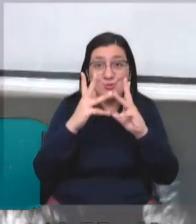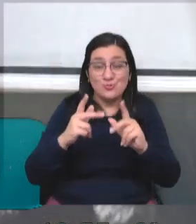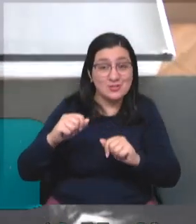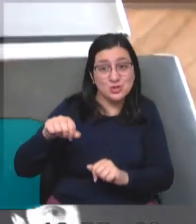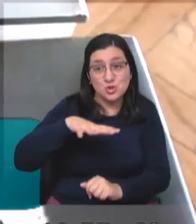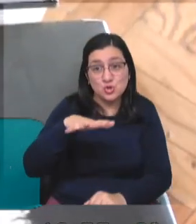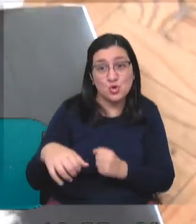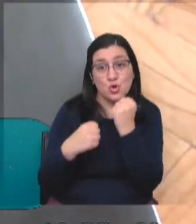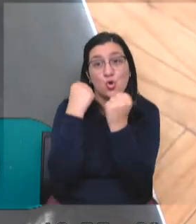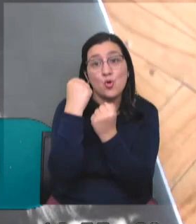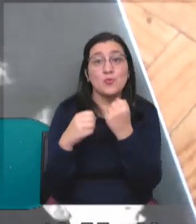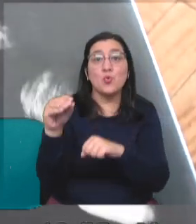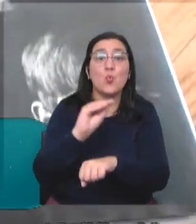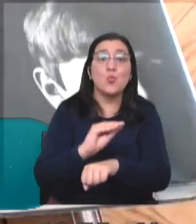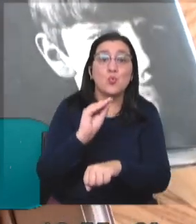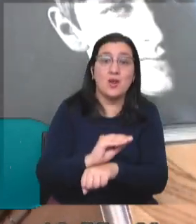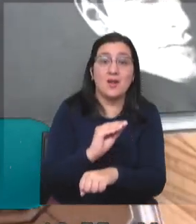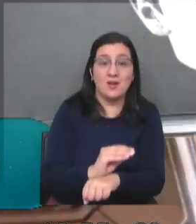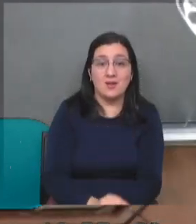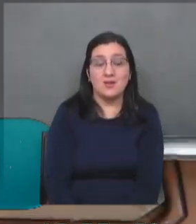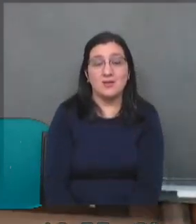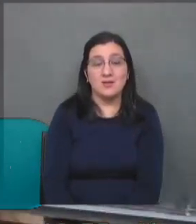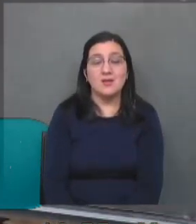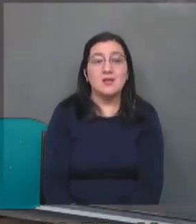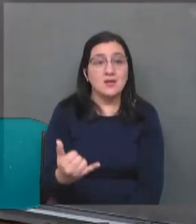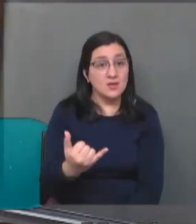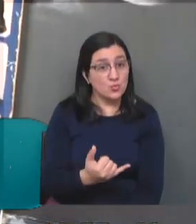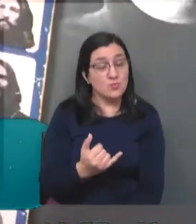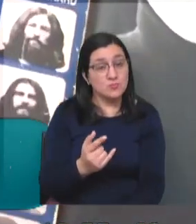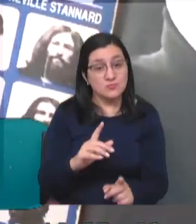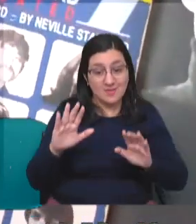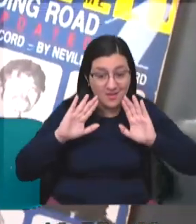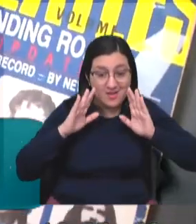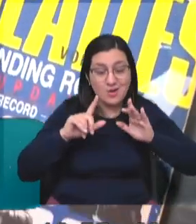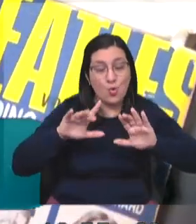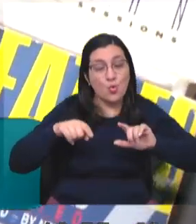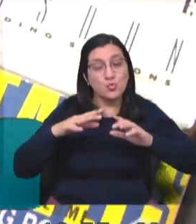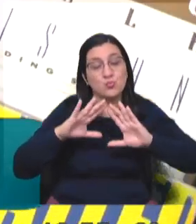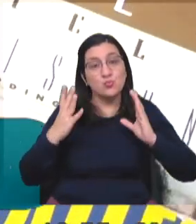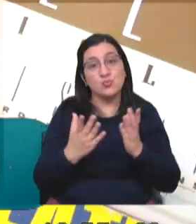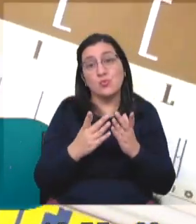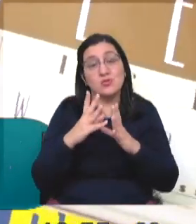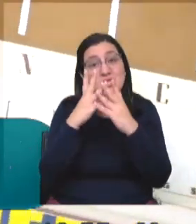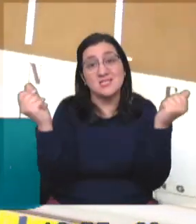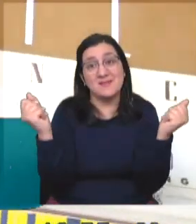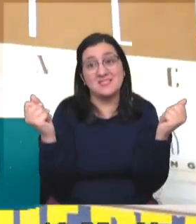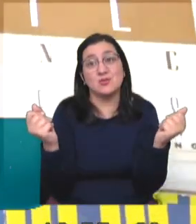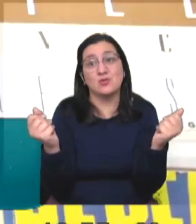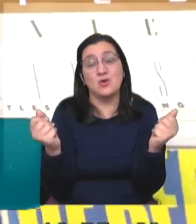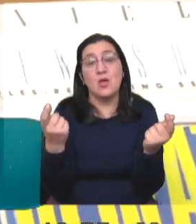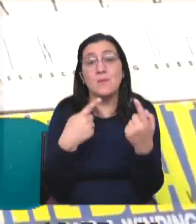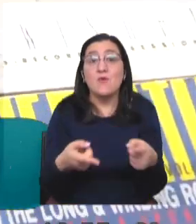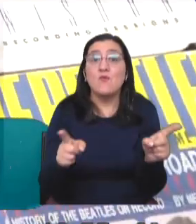socioeconómico cultural a la humanidad y tuvimos forzadamente que encarar ese otro mundo una vez que los vites no están pero